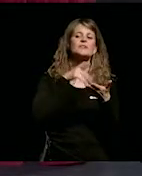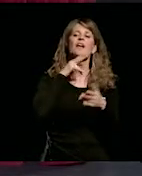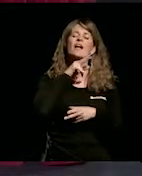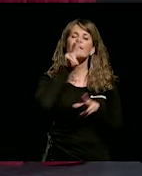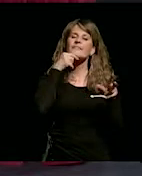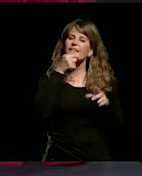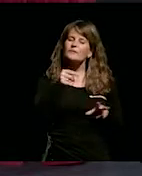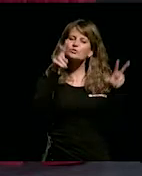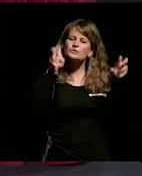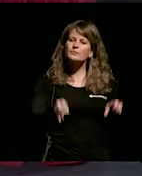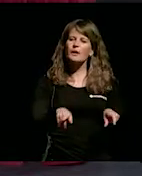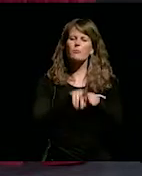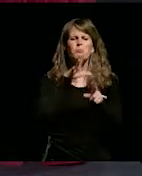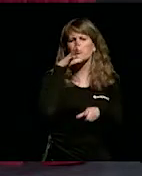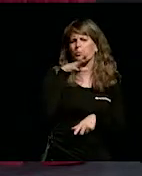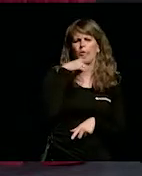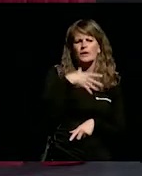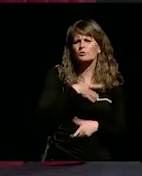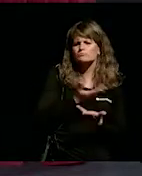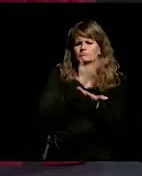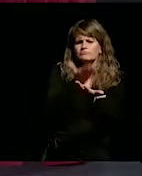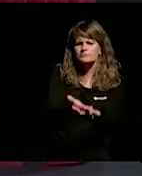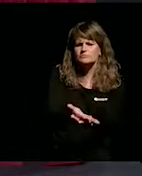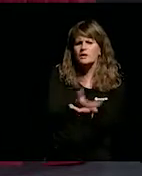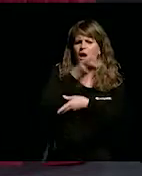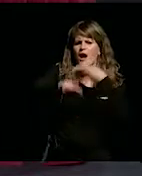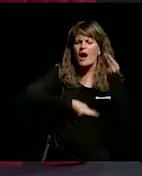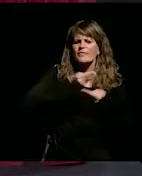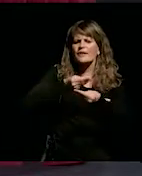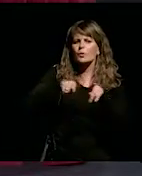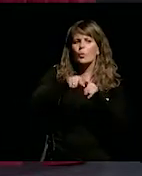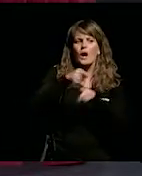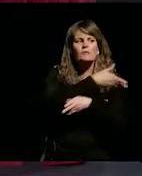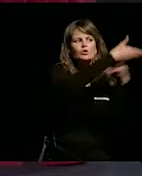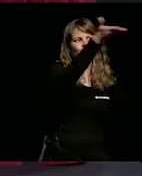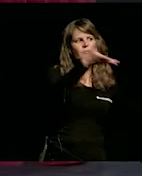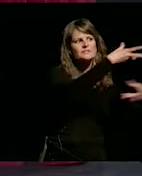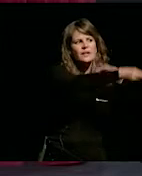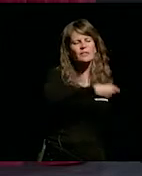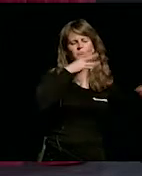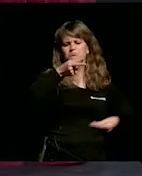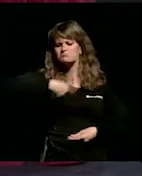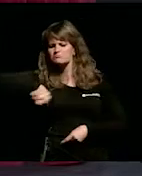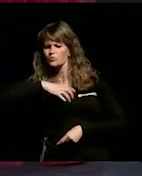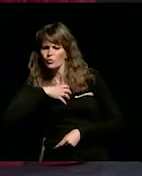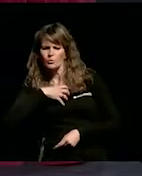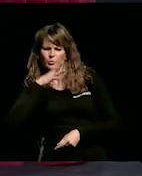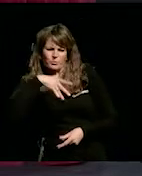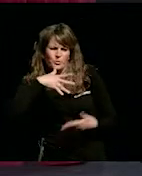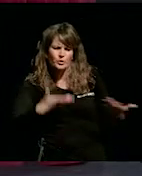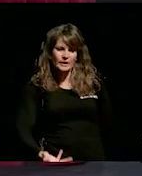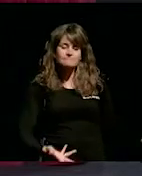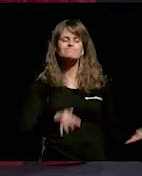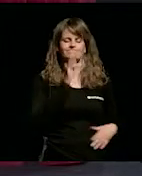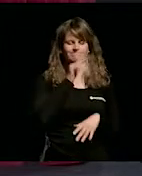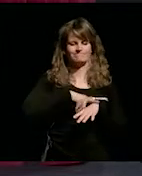Hablamos de decir, ¿por qué no podemos plantearnos hacer lo que hacen los demás? Todavía tenemos